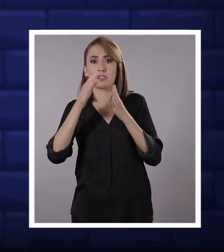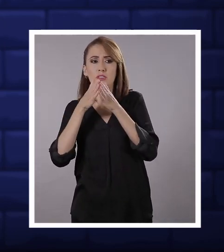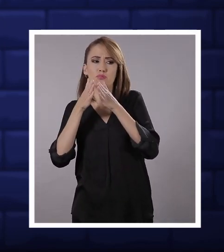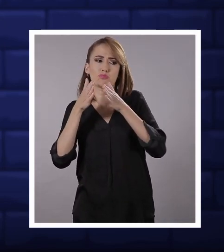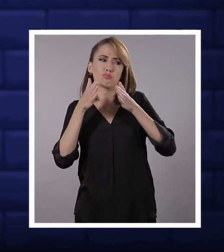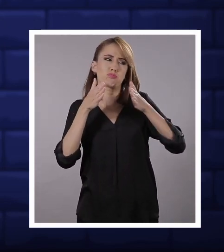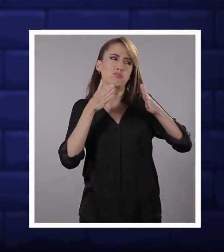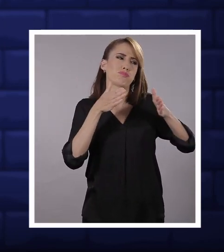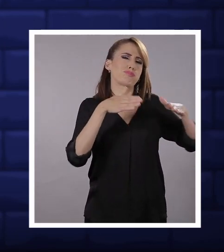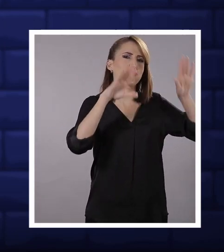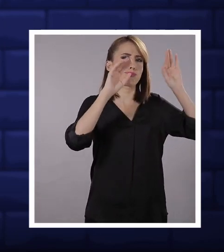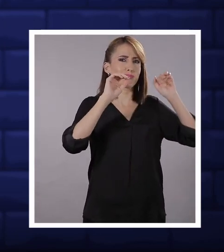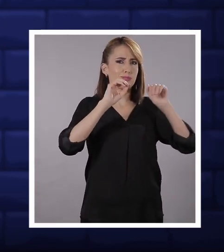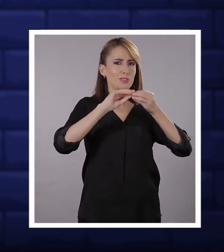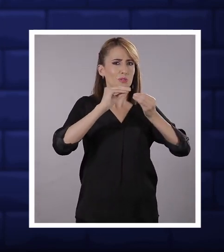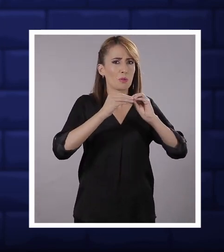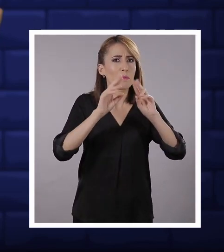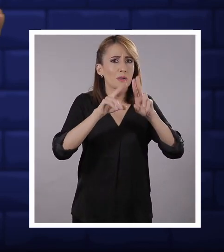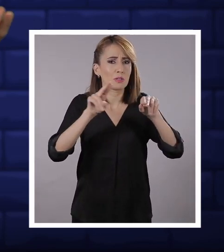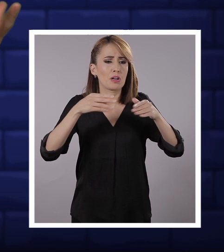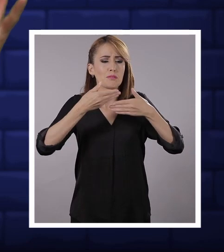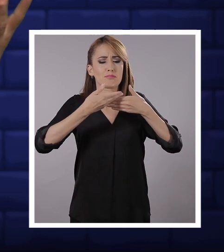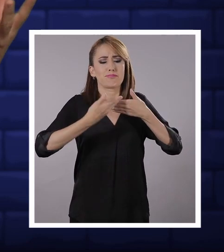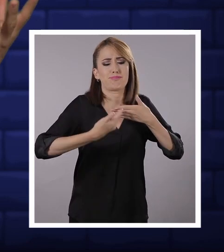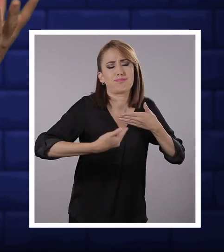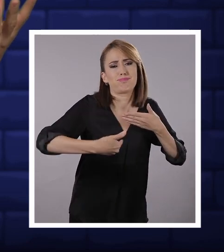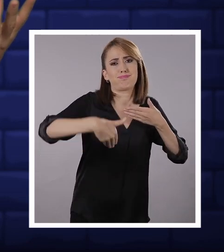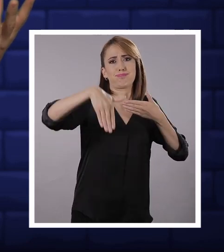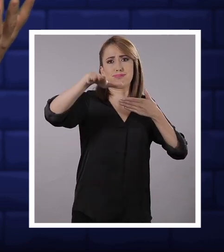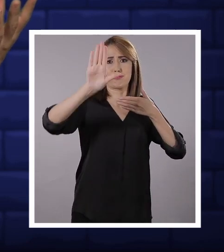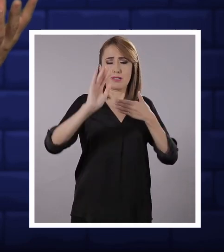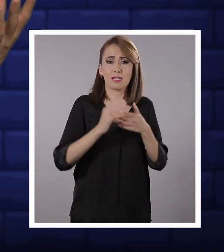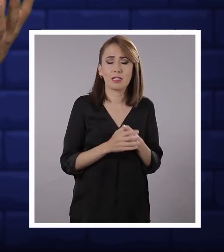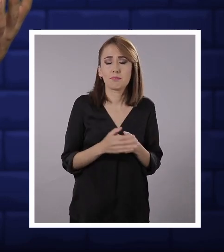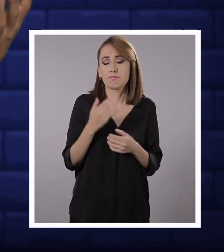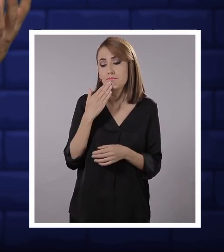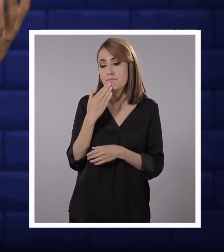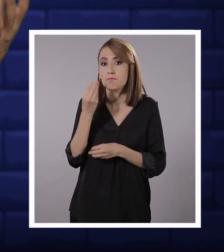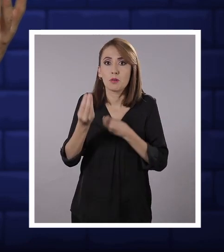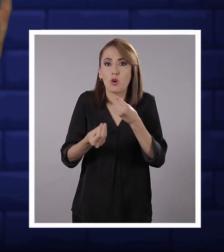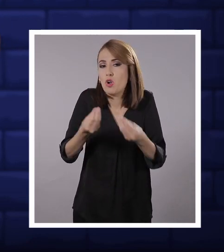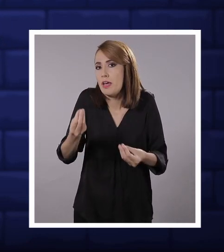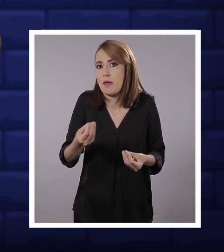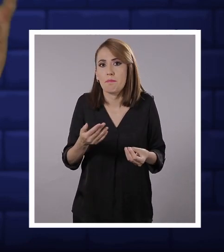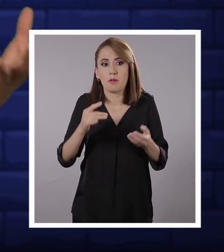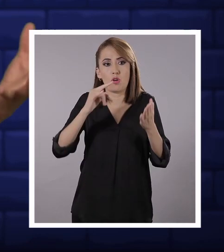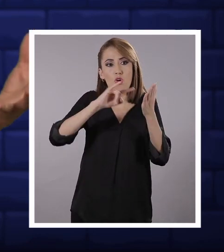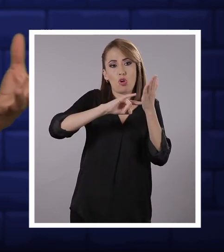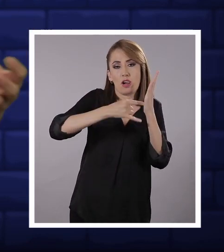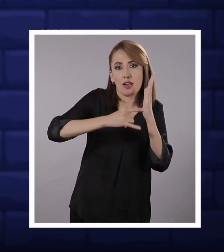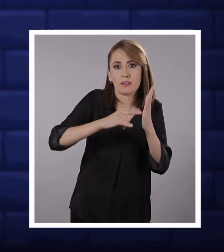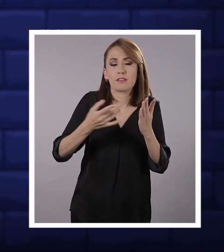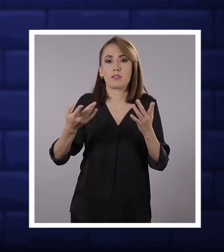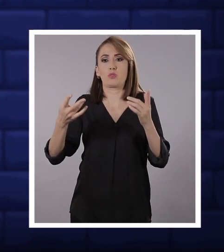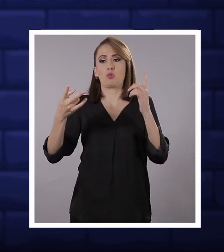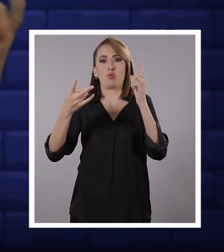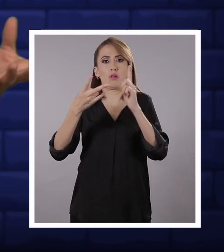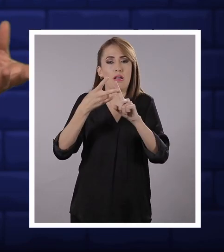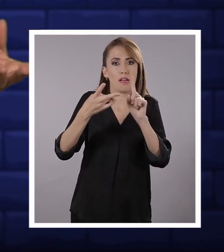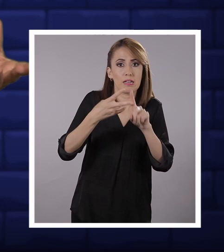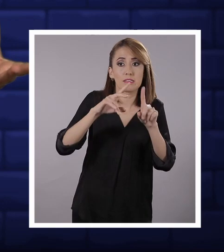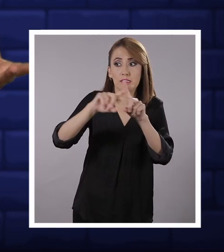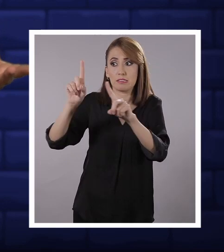de números naturales. Por ejemplo, podemos encontrar esto en la arquitectura, en